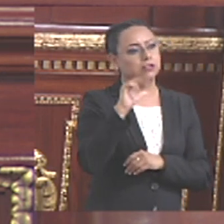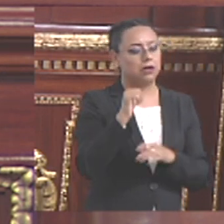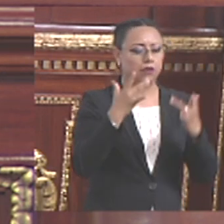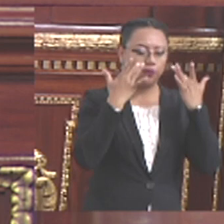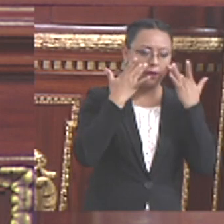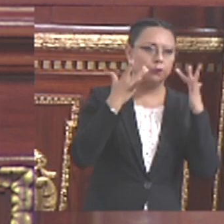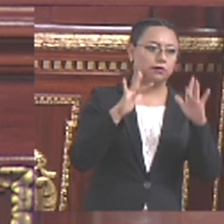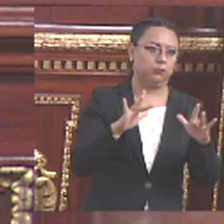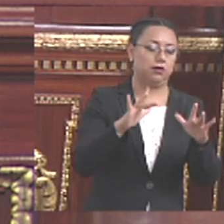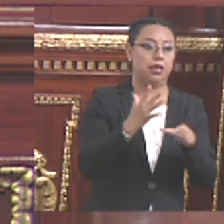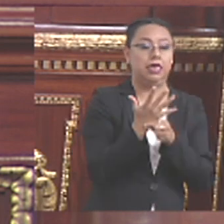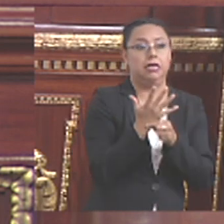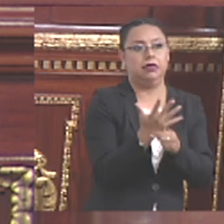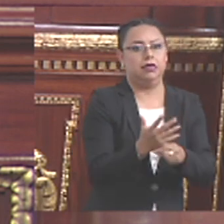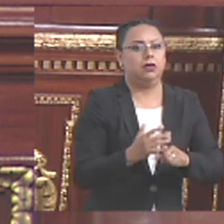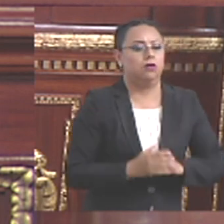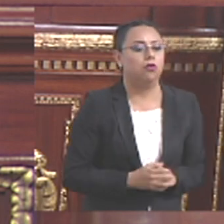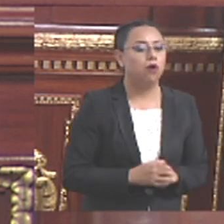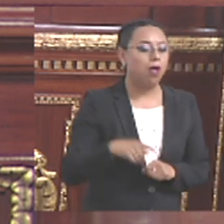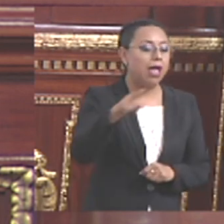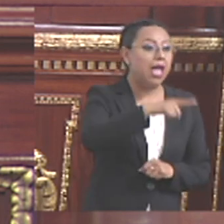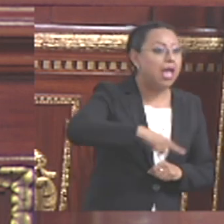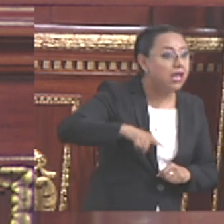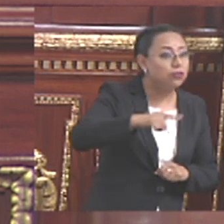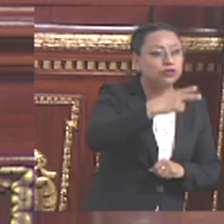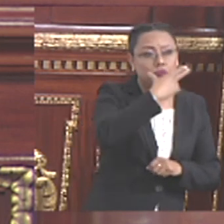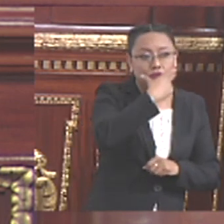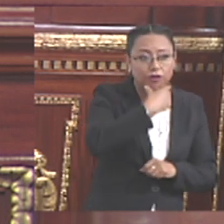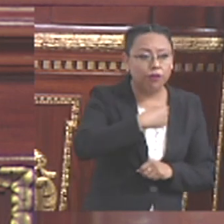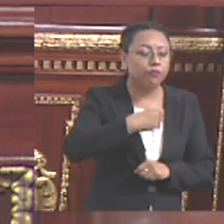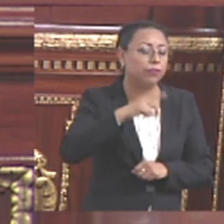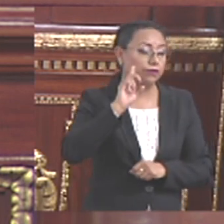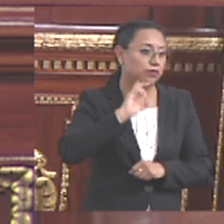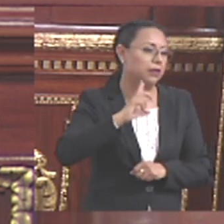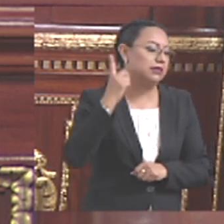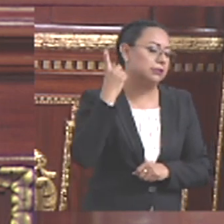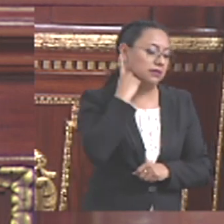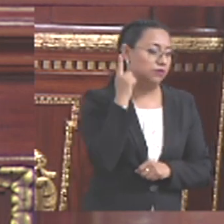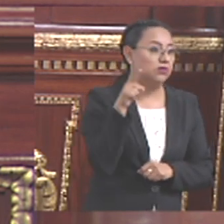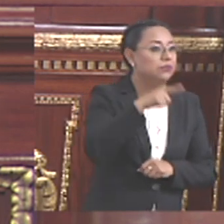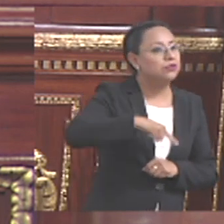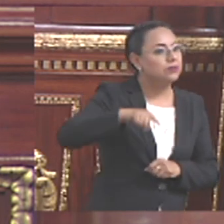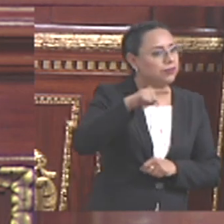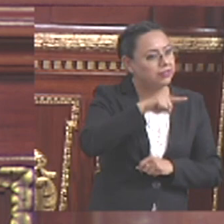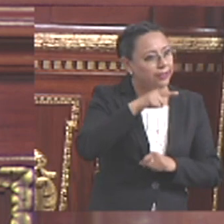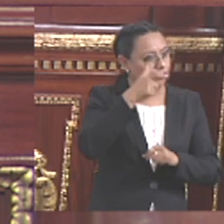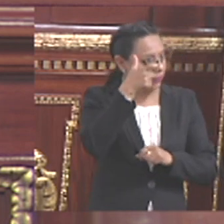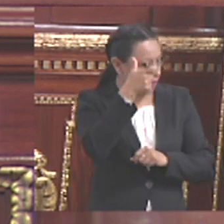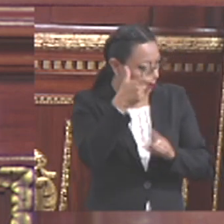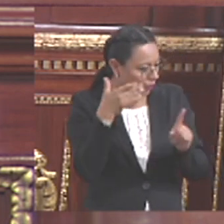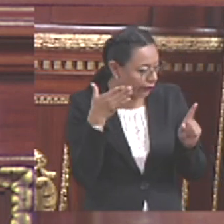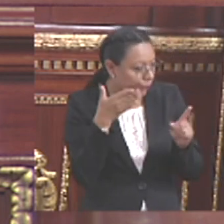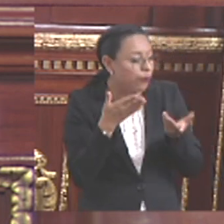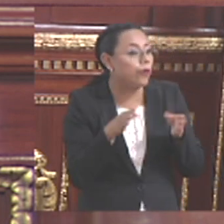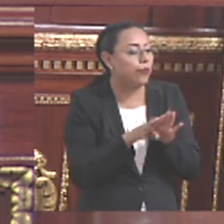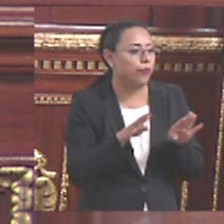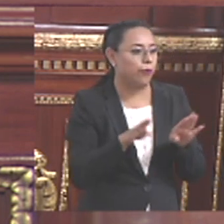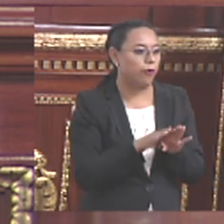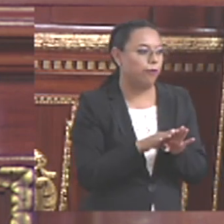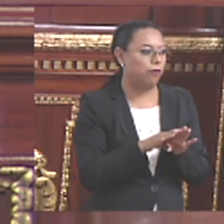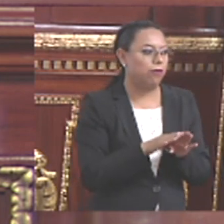los legisladores orientaron los recursos sin justificación y sin reconsiderar